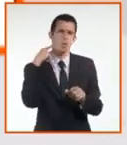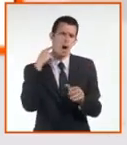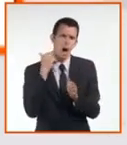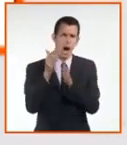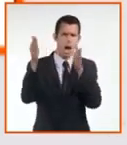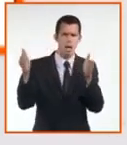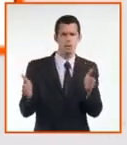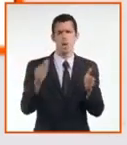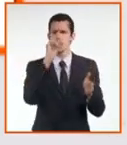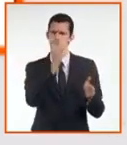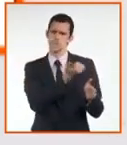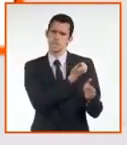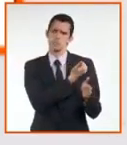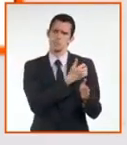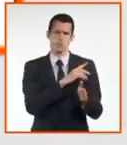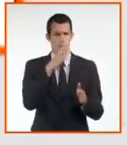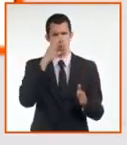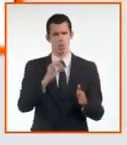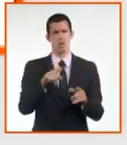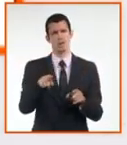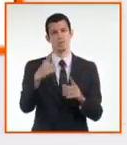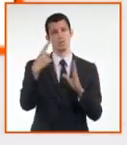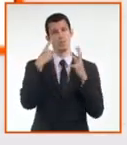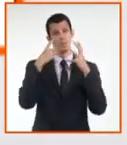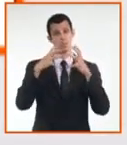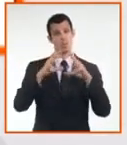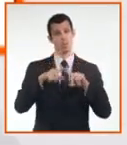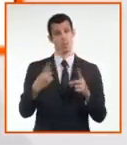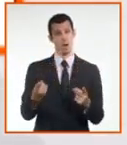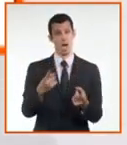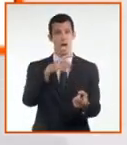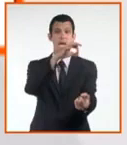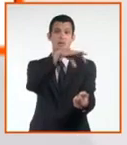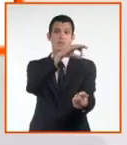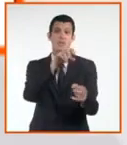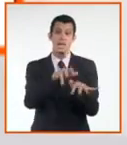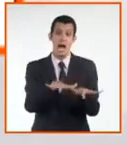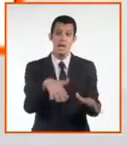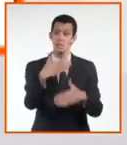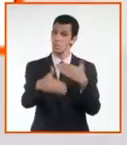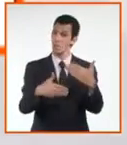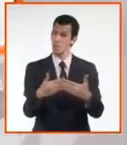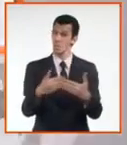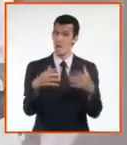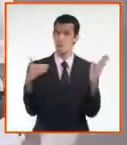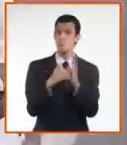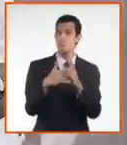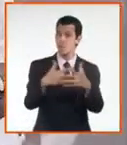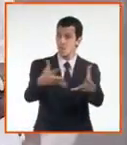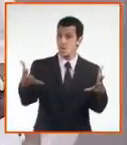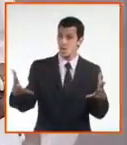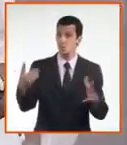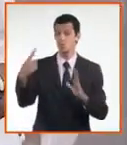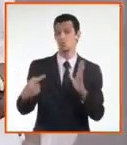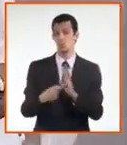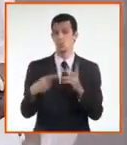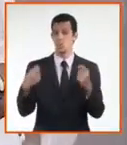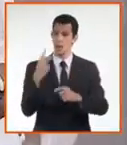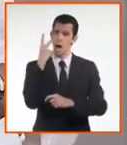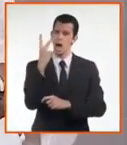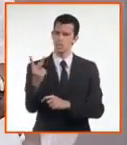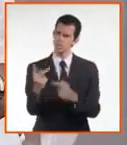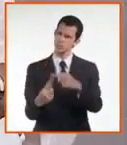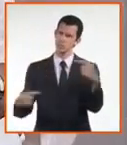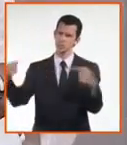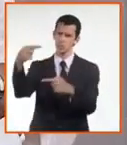muy sensible que tratamos de no afectar más pero además tenemos el lujo de contar con una planta en cuba productor